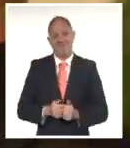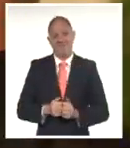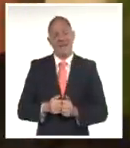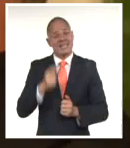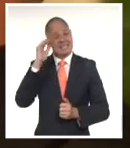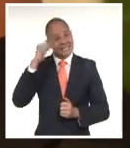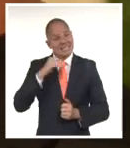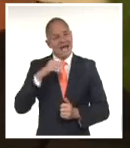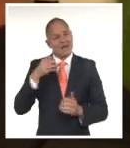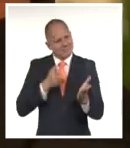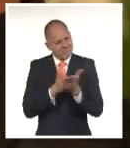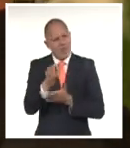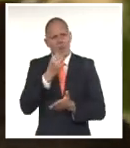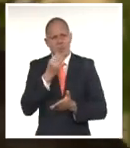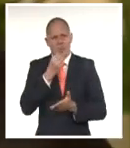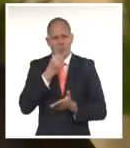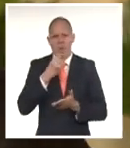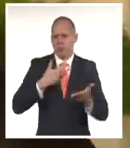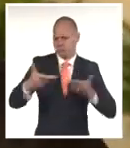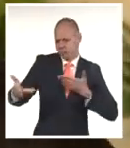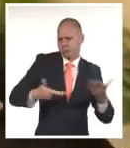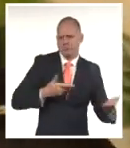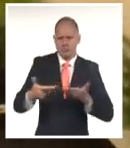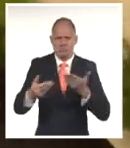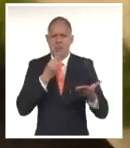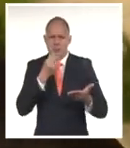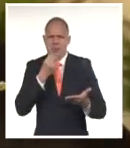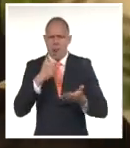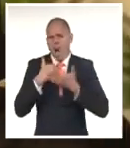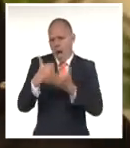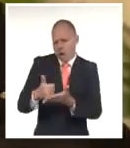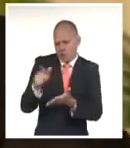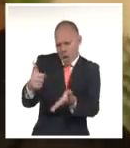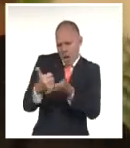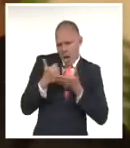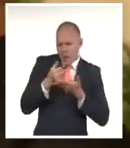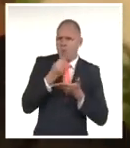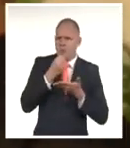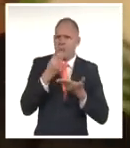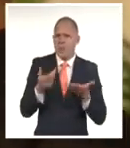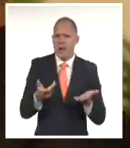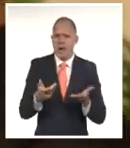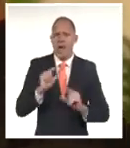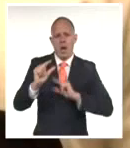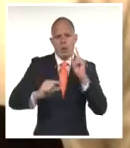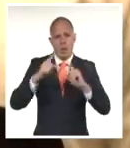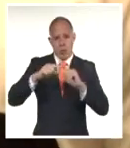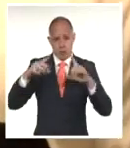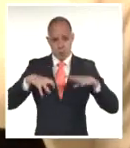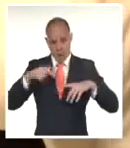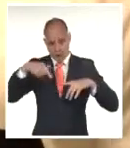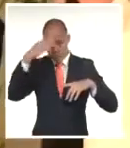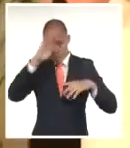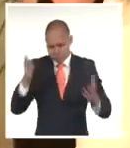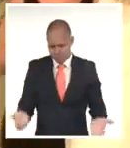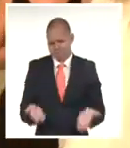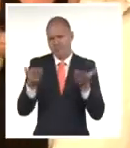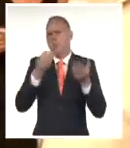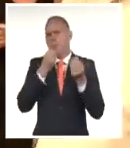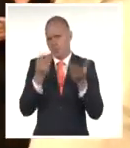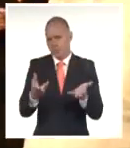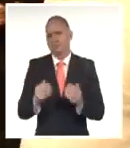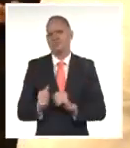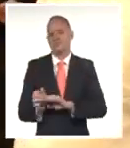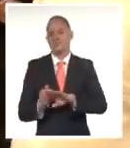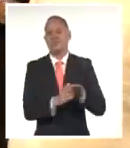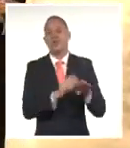con ustedes para seguir de manera mutua, con mutuo beneficio de nuestras relaciones, seguir desarrollando el turismo en Cuba. Según la agenda prevista,